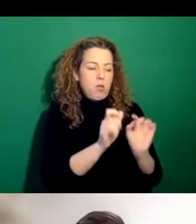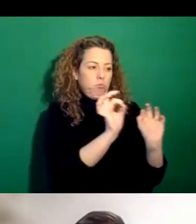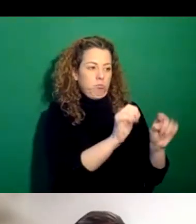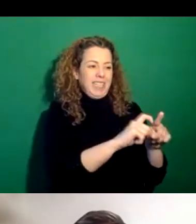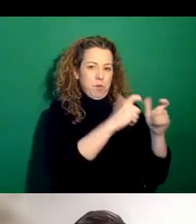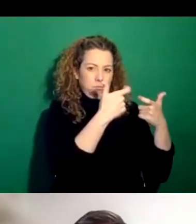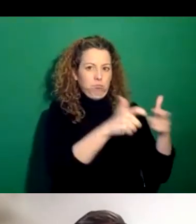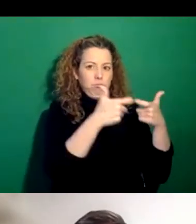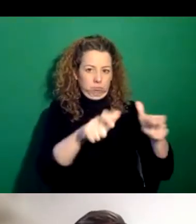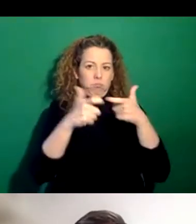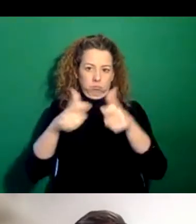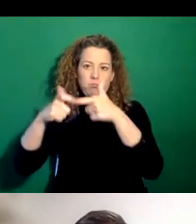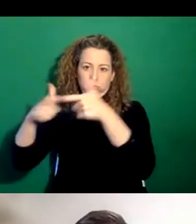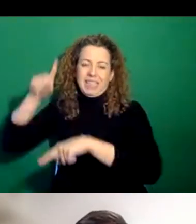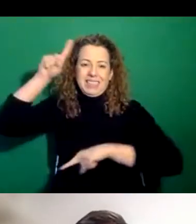por